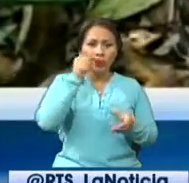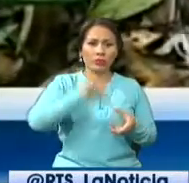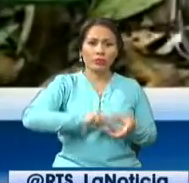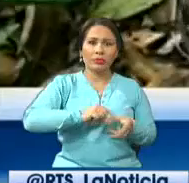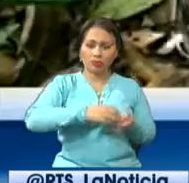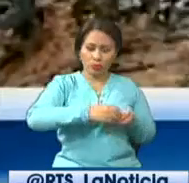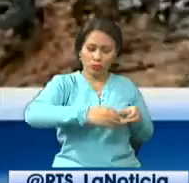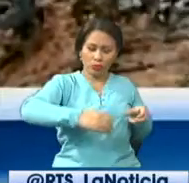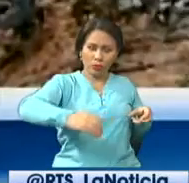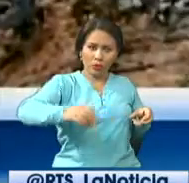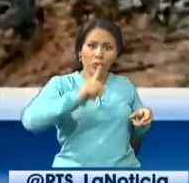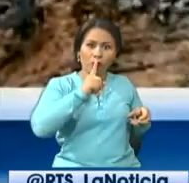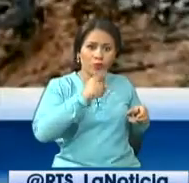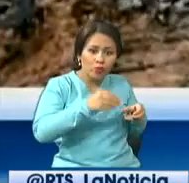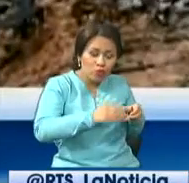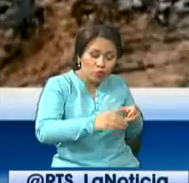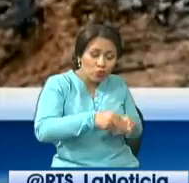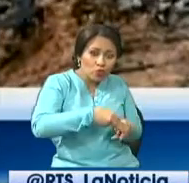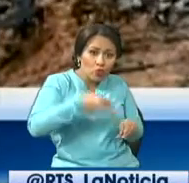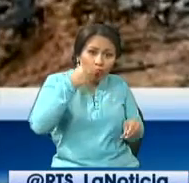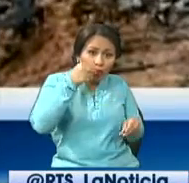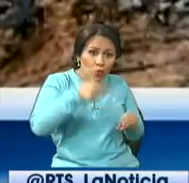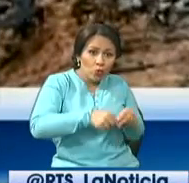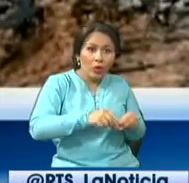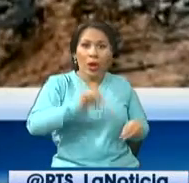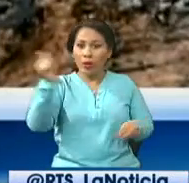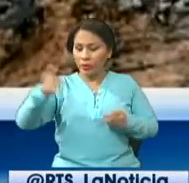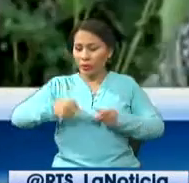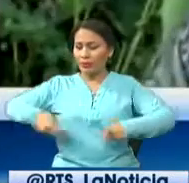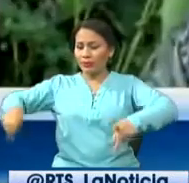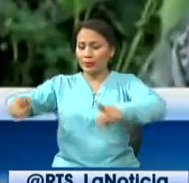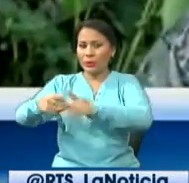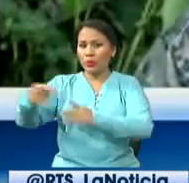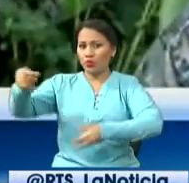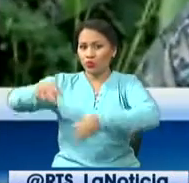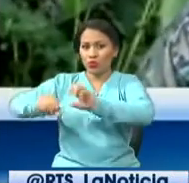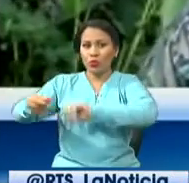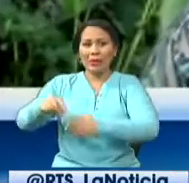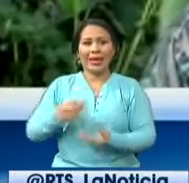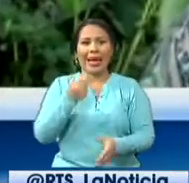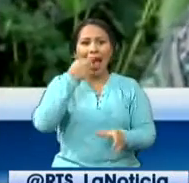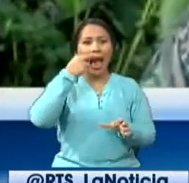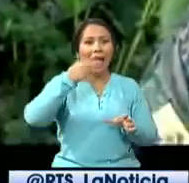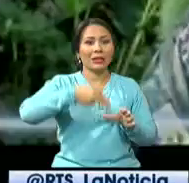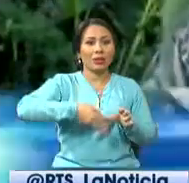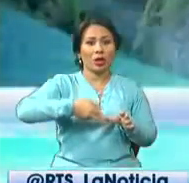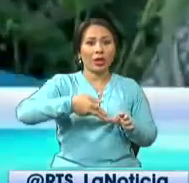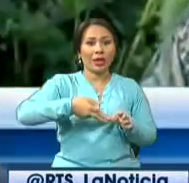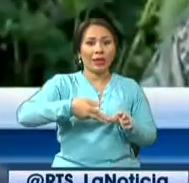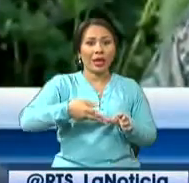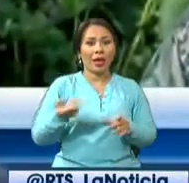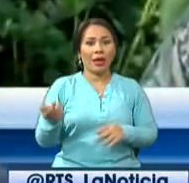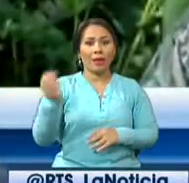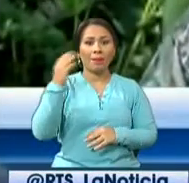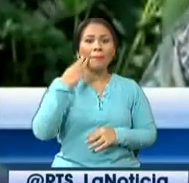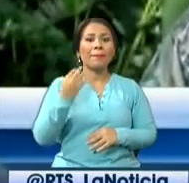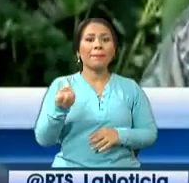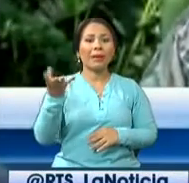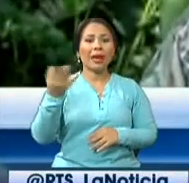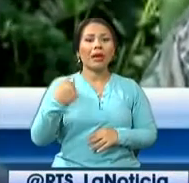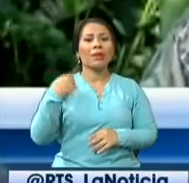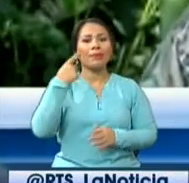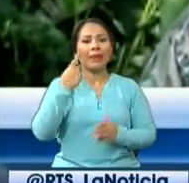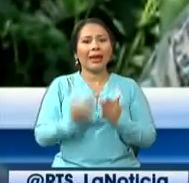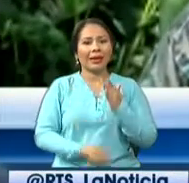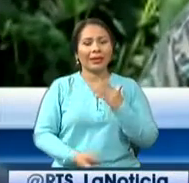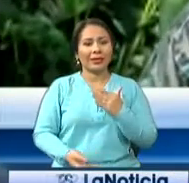oleoducto hasta ser llevado a las piscinas para ser refinado. La gasolina blanca es uno de los precursores que se utiliza en la confección